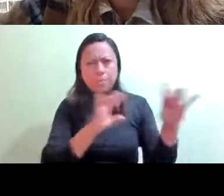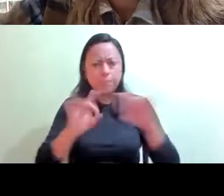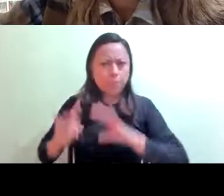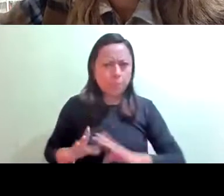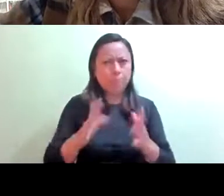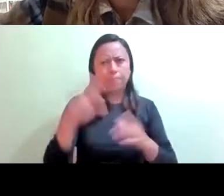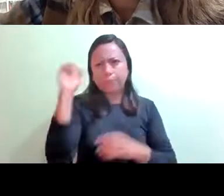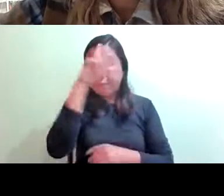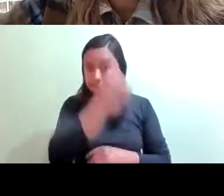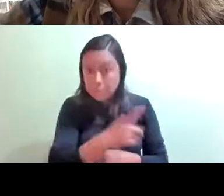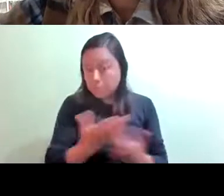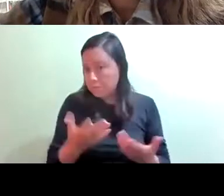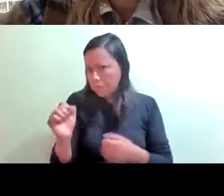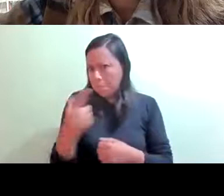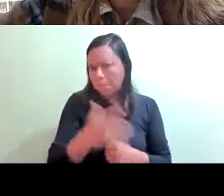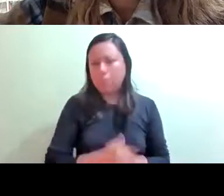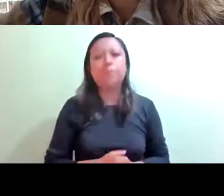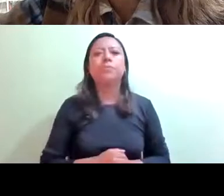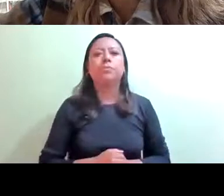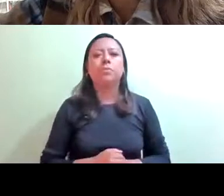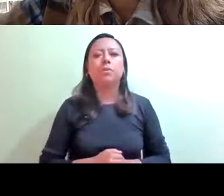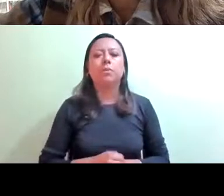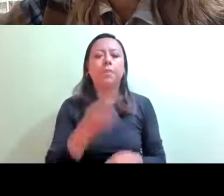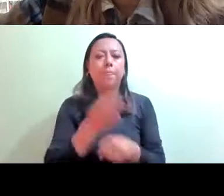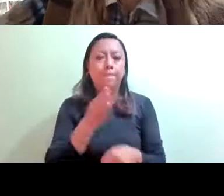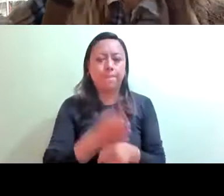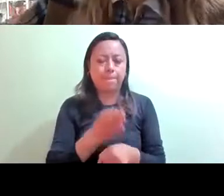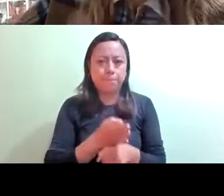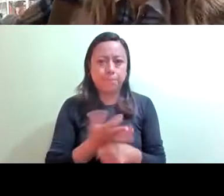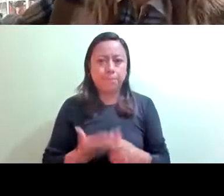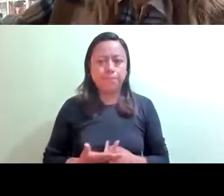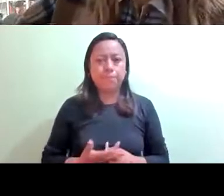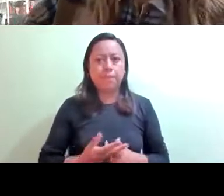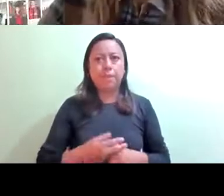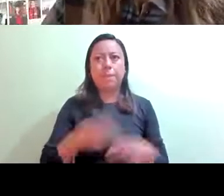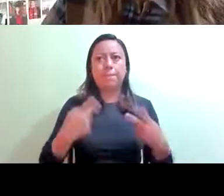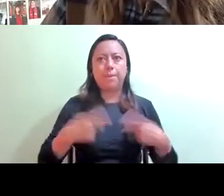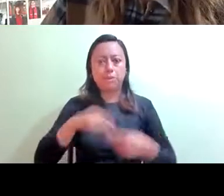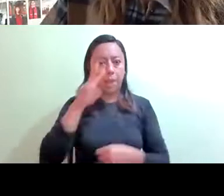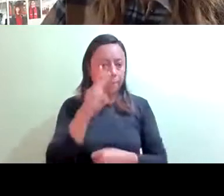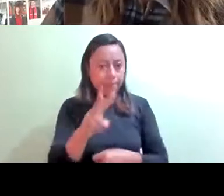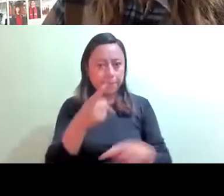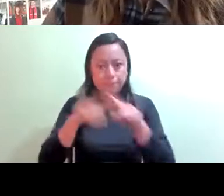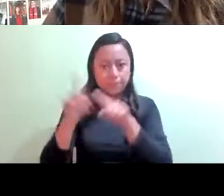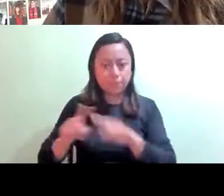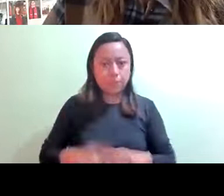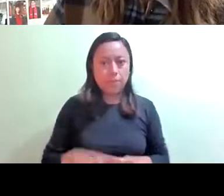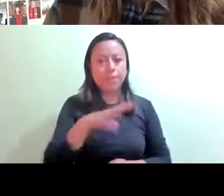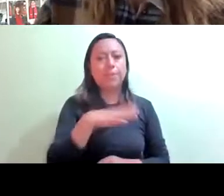complejas que ni los más acuiciosos visionarios tenían en